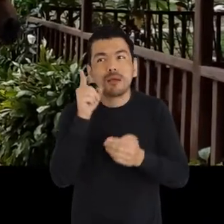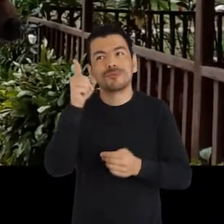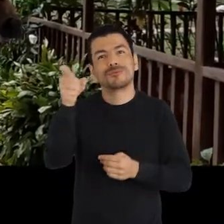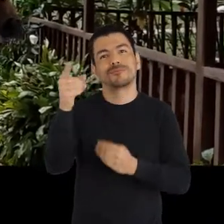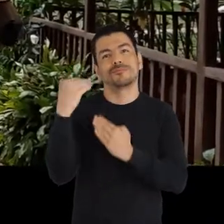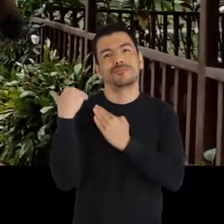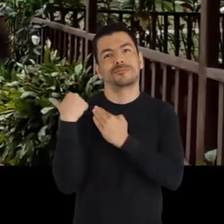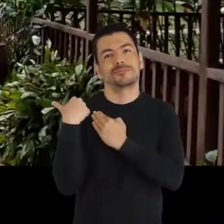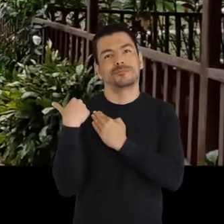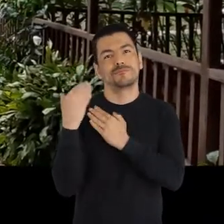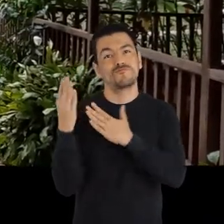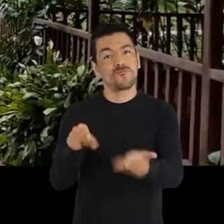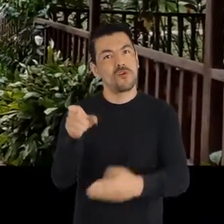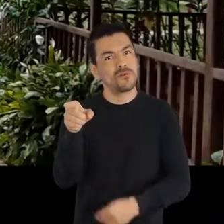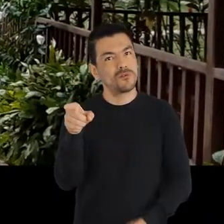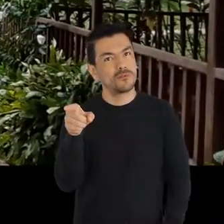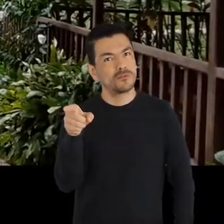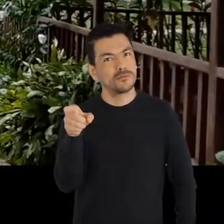pagará con su vida.